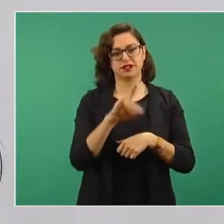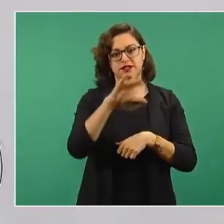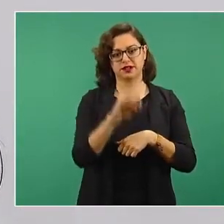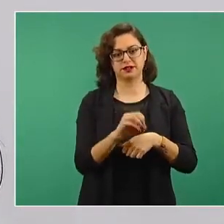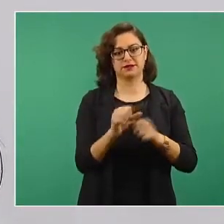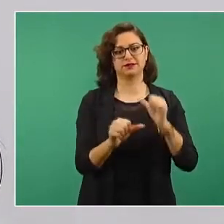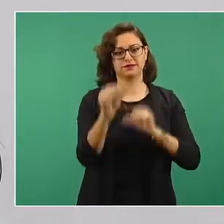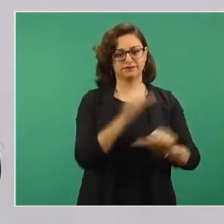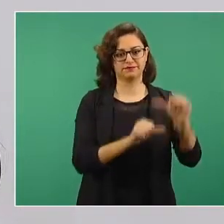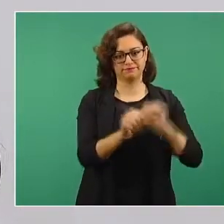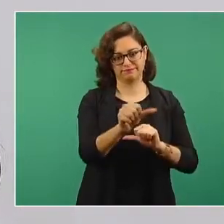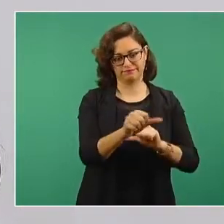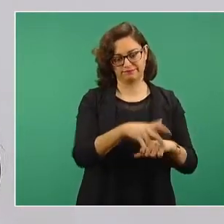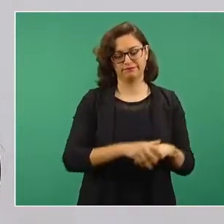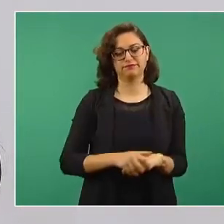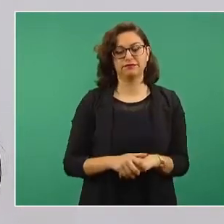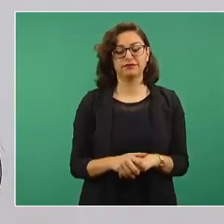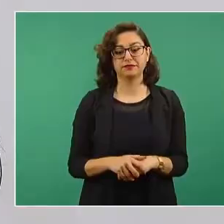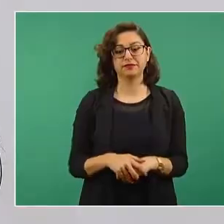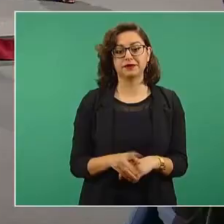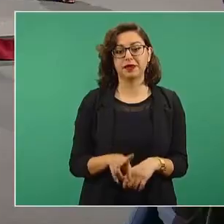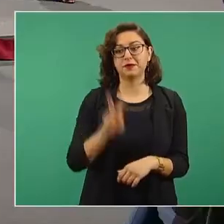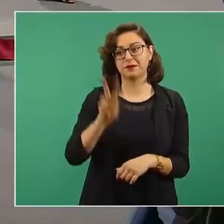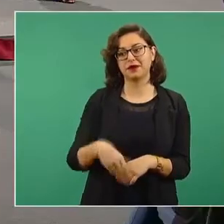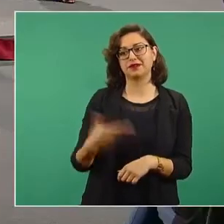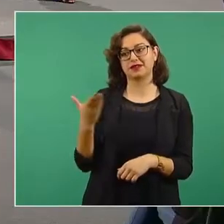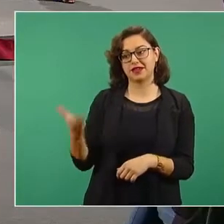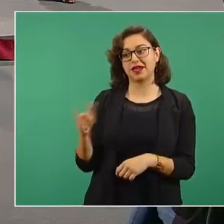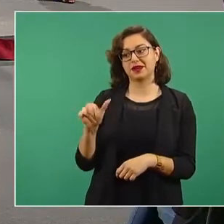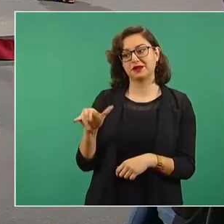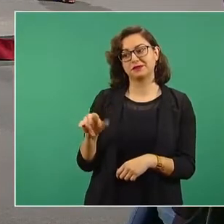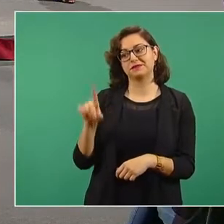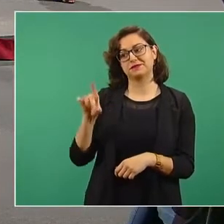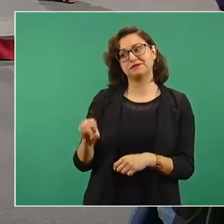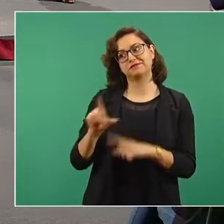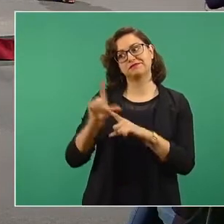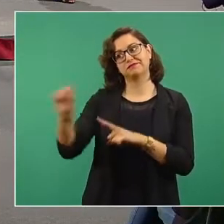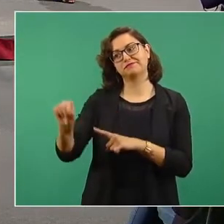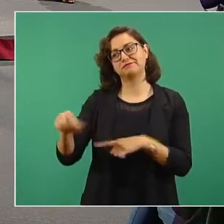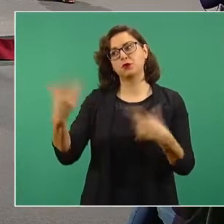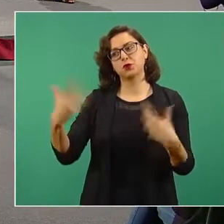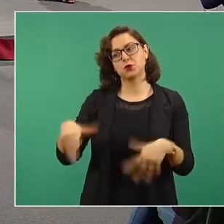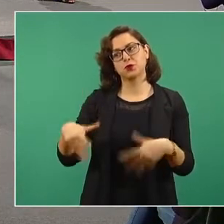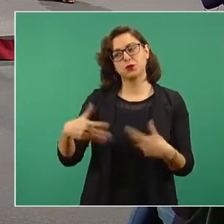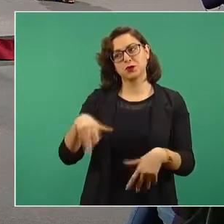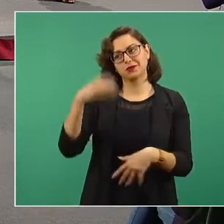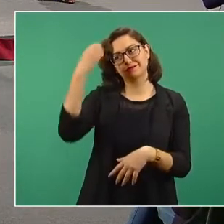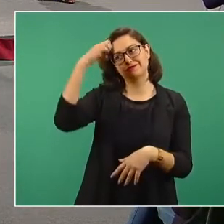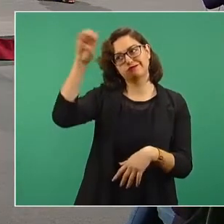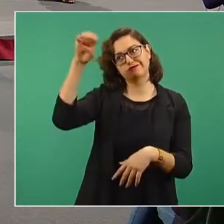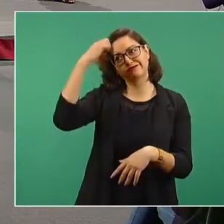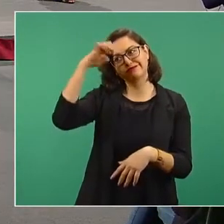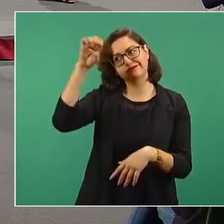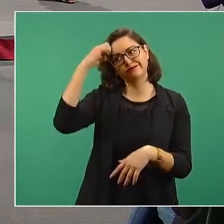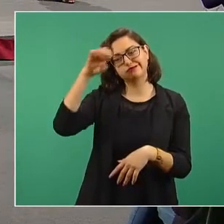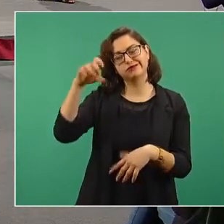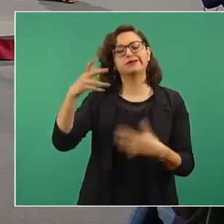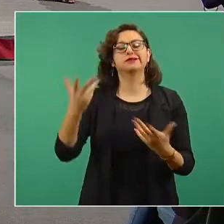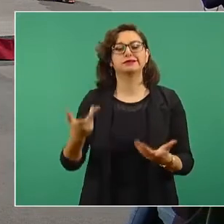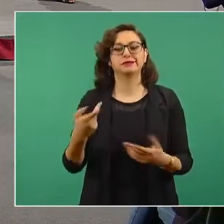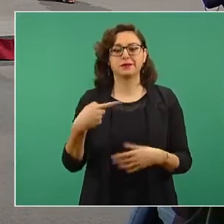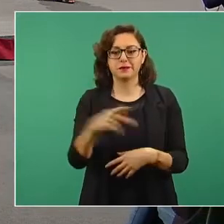que lo vamos a extrañar, lo estamos extrañando, pero la licenciada Berenice ha estado